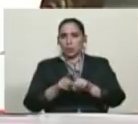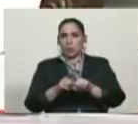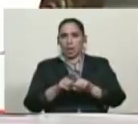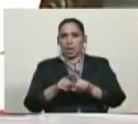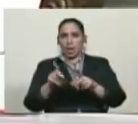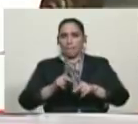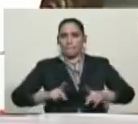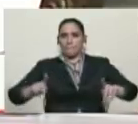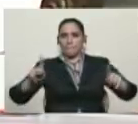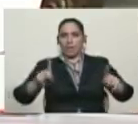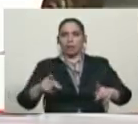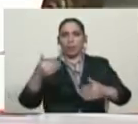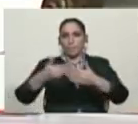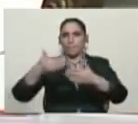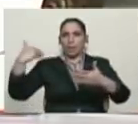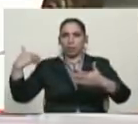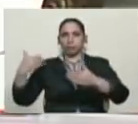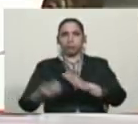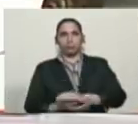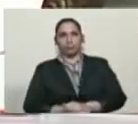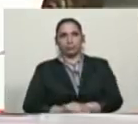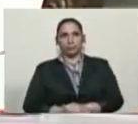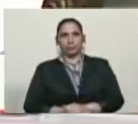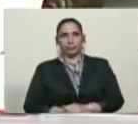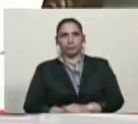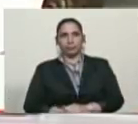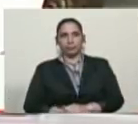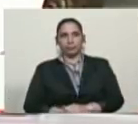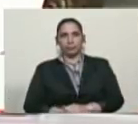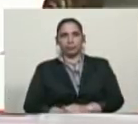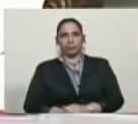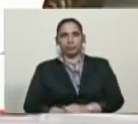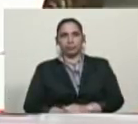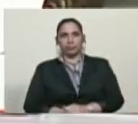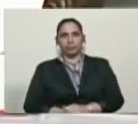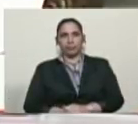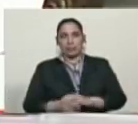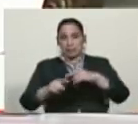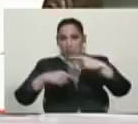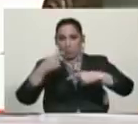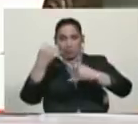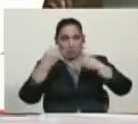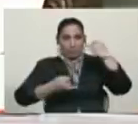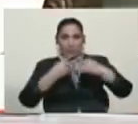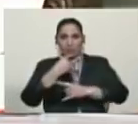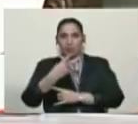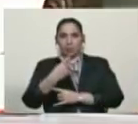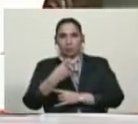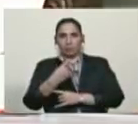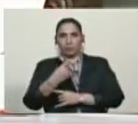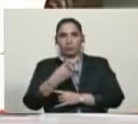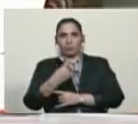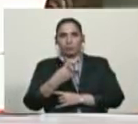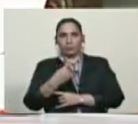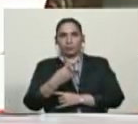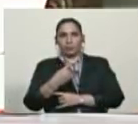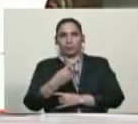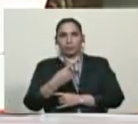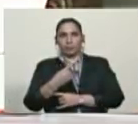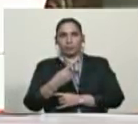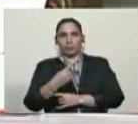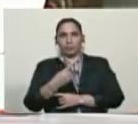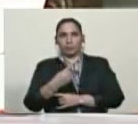decía james modo doctrina amor y luego termina diciendo que